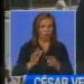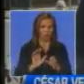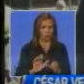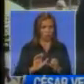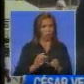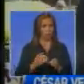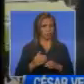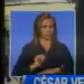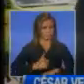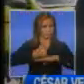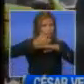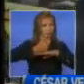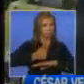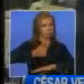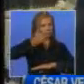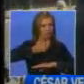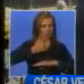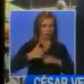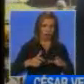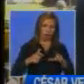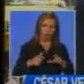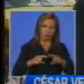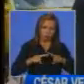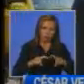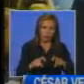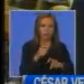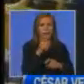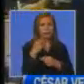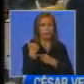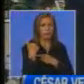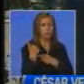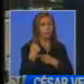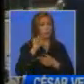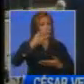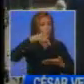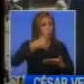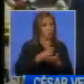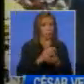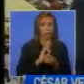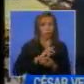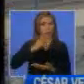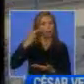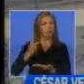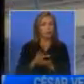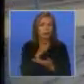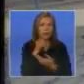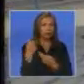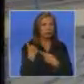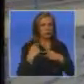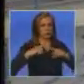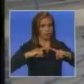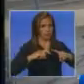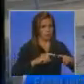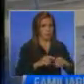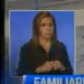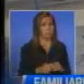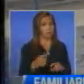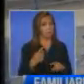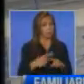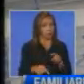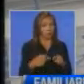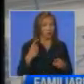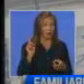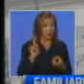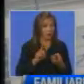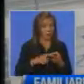tendrá que decidir si el caso será investigado por el fiscal del Guayas o un agente de Pichincha. Mientras tanto, los guías continúan trabajando